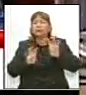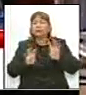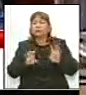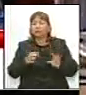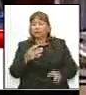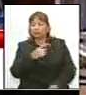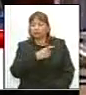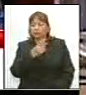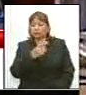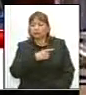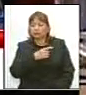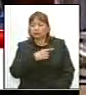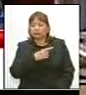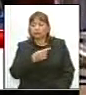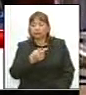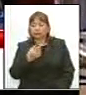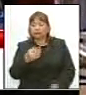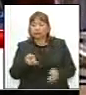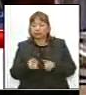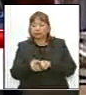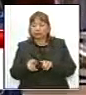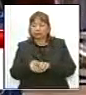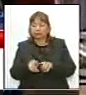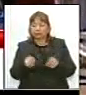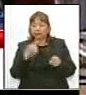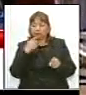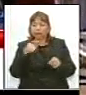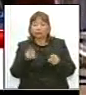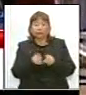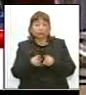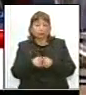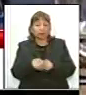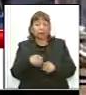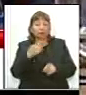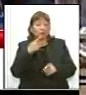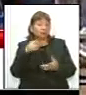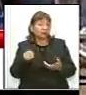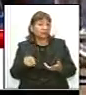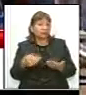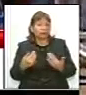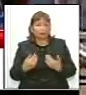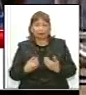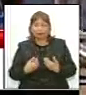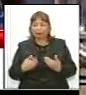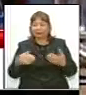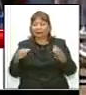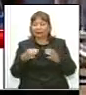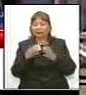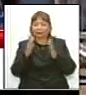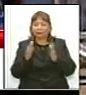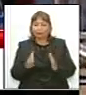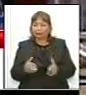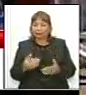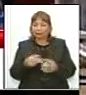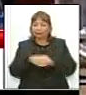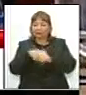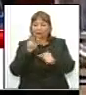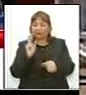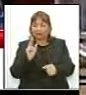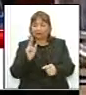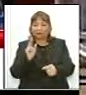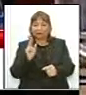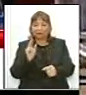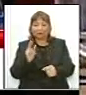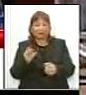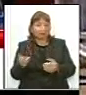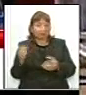de conciencia que también dice esta misma? Si acá tenemos congresistas que renunciaron porque